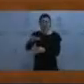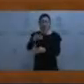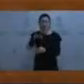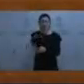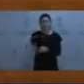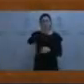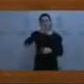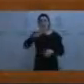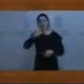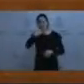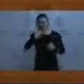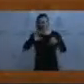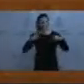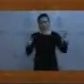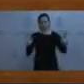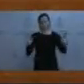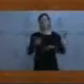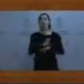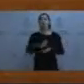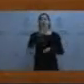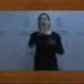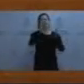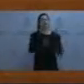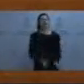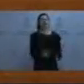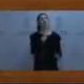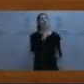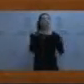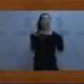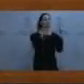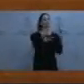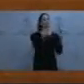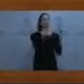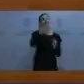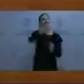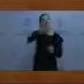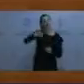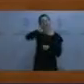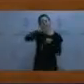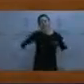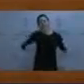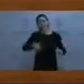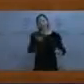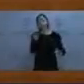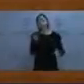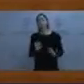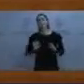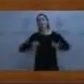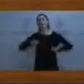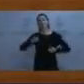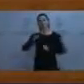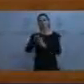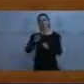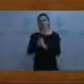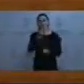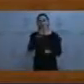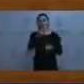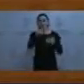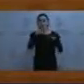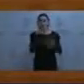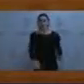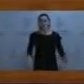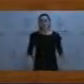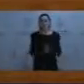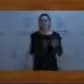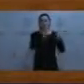yo, lo dijo el consejero. Ahora vemos que entre primaria y especializada en realidad son 700 las vacantes, pero bueno, se dice que